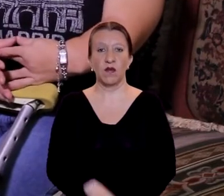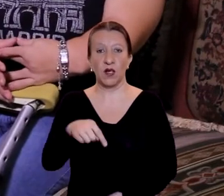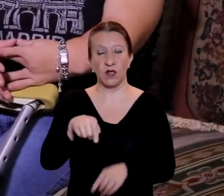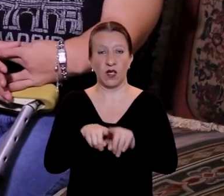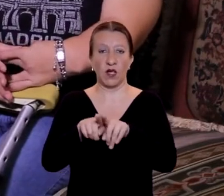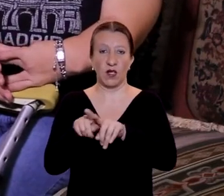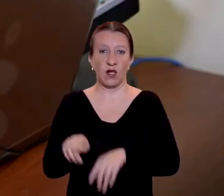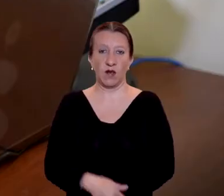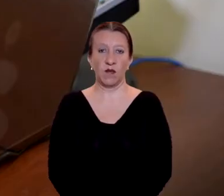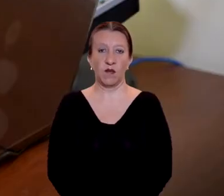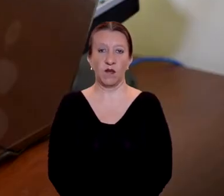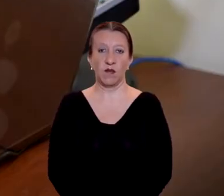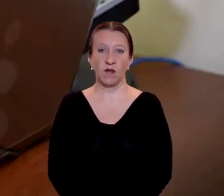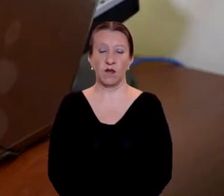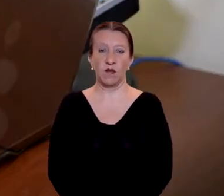esta carrera.